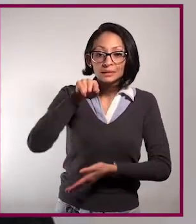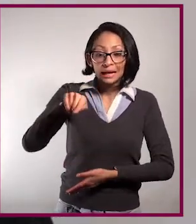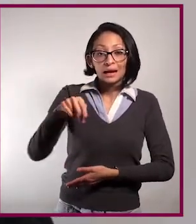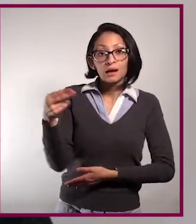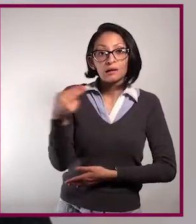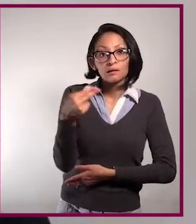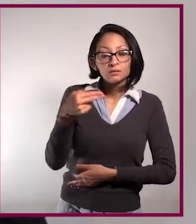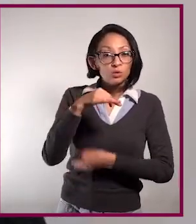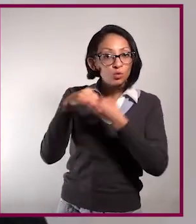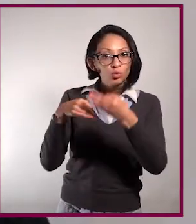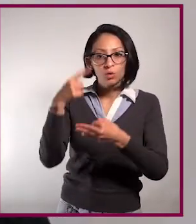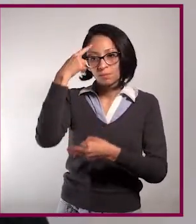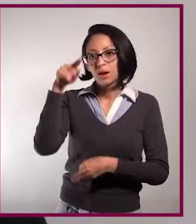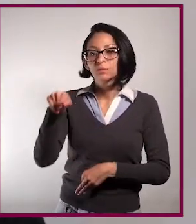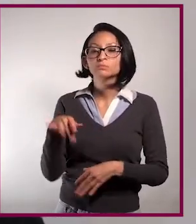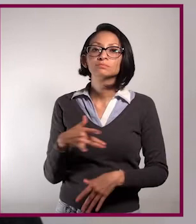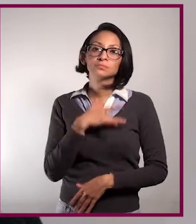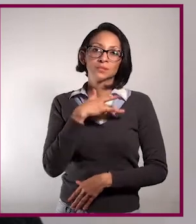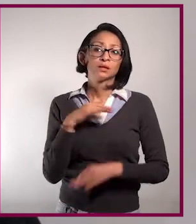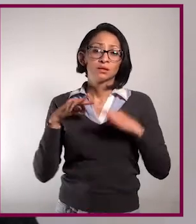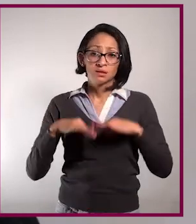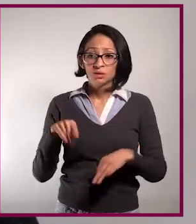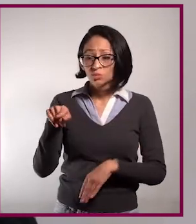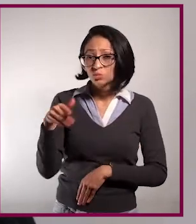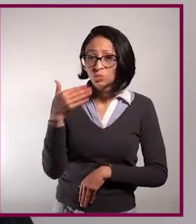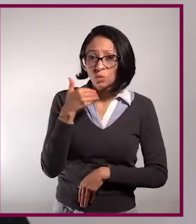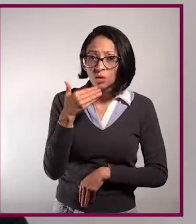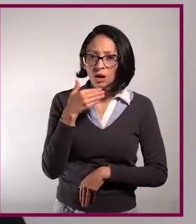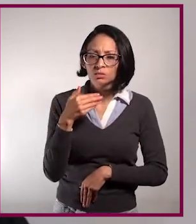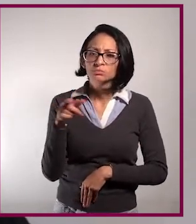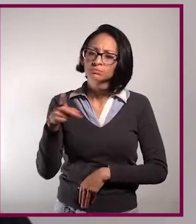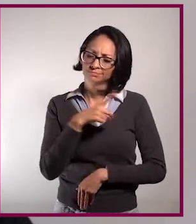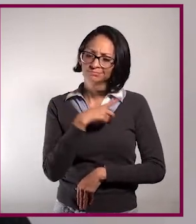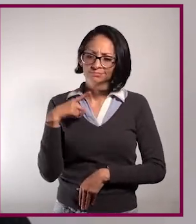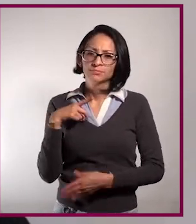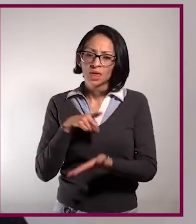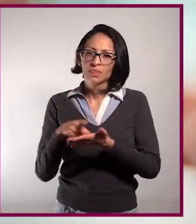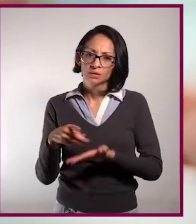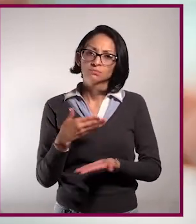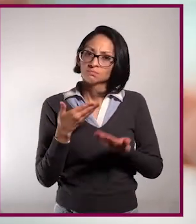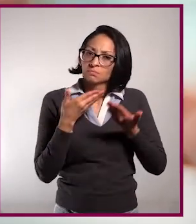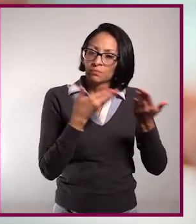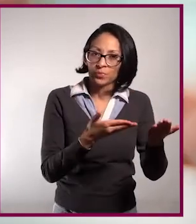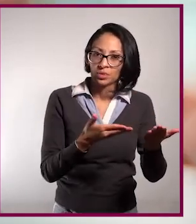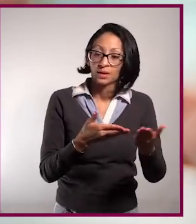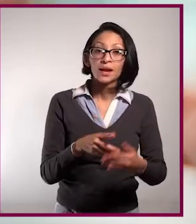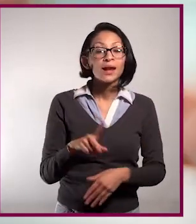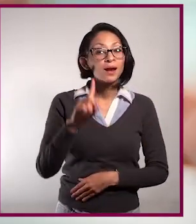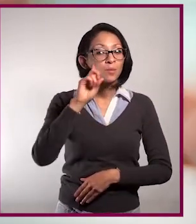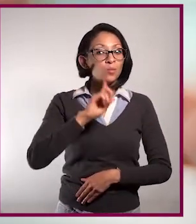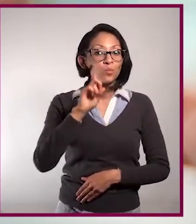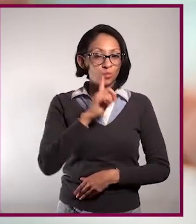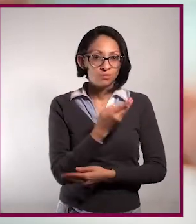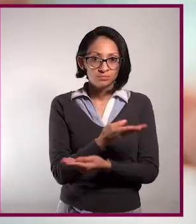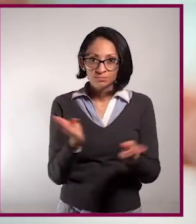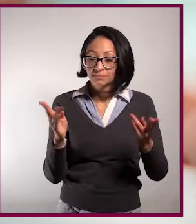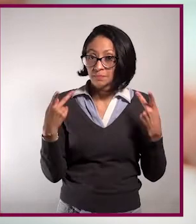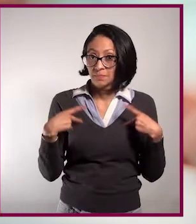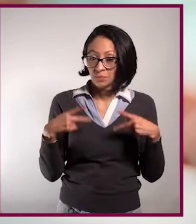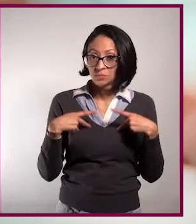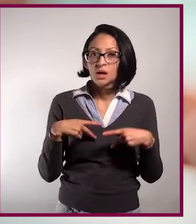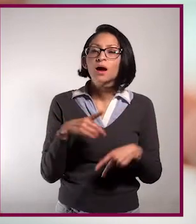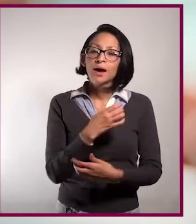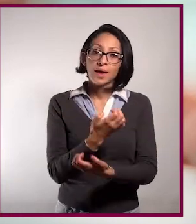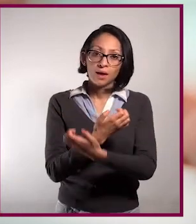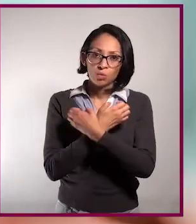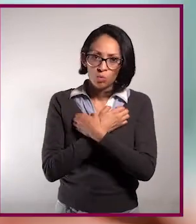lo necesario para sentirte cómoda. Si no lo tienes, es tu derecho exigirlo. Niñas y mujeres tenemos derecho a la